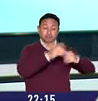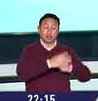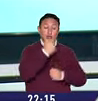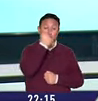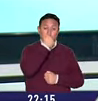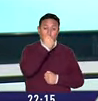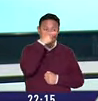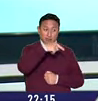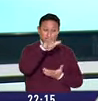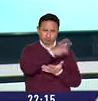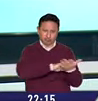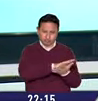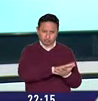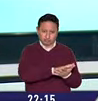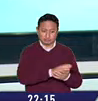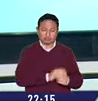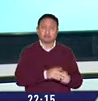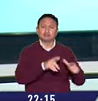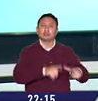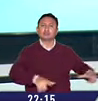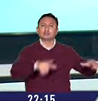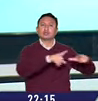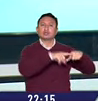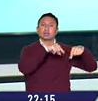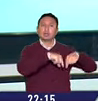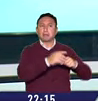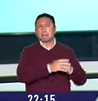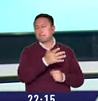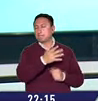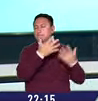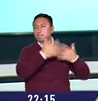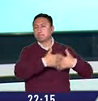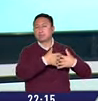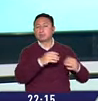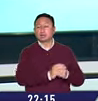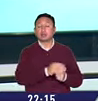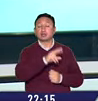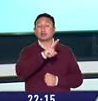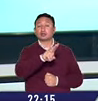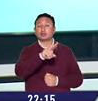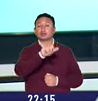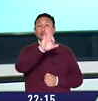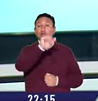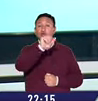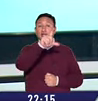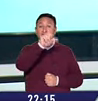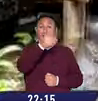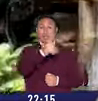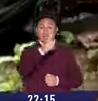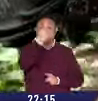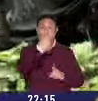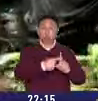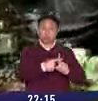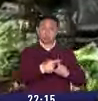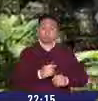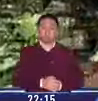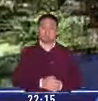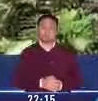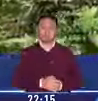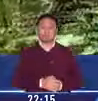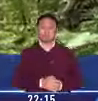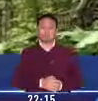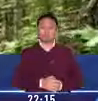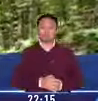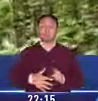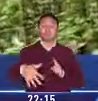base de cocaína. Este sitio tenía una capacidad de producción de 2 toneladas mensuales. Fue en medio de la